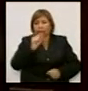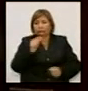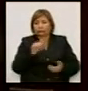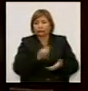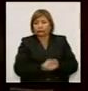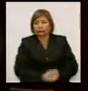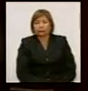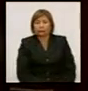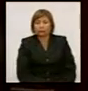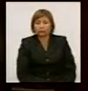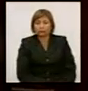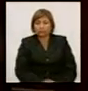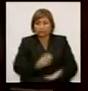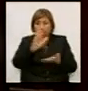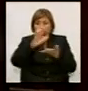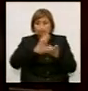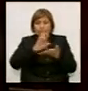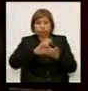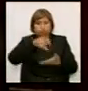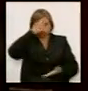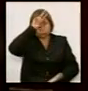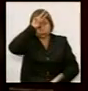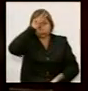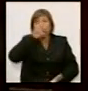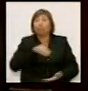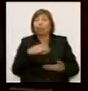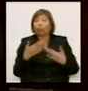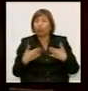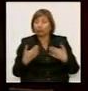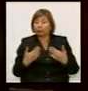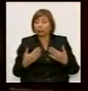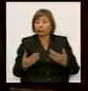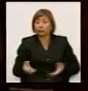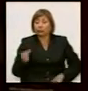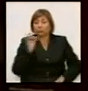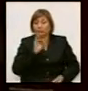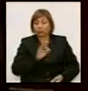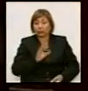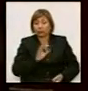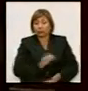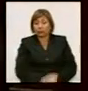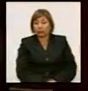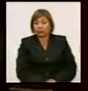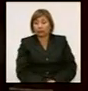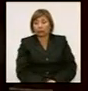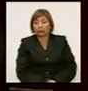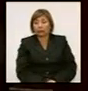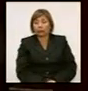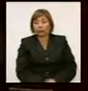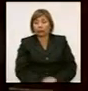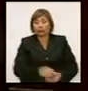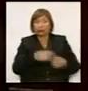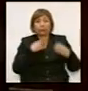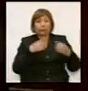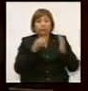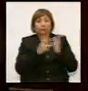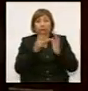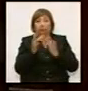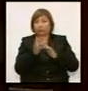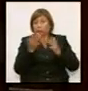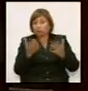que Lima y el Perú fueran ofrendados al Corazón de Jesús.